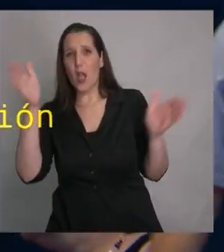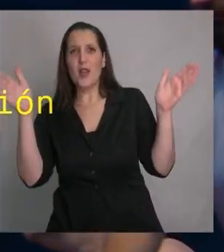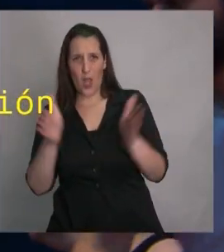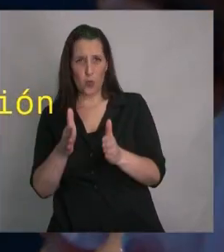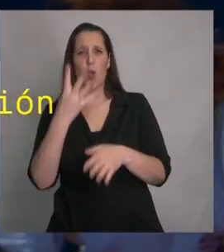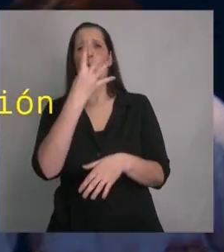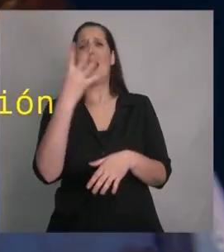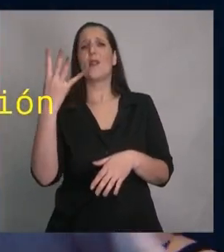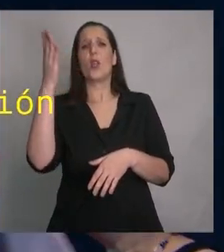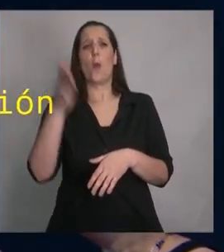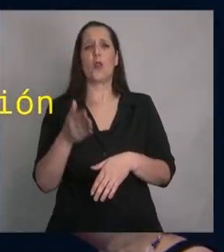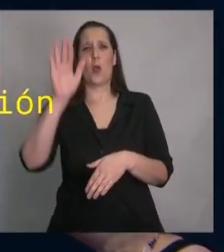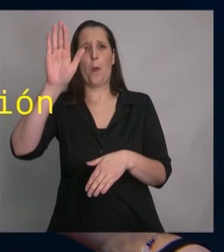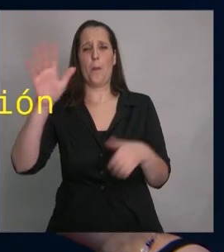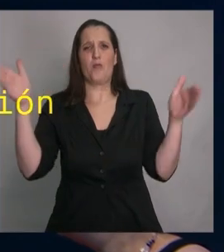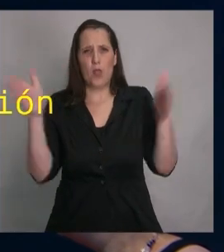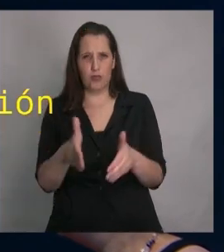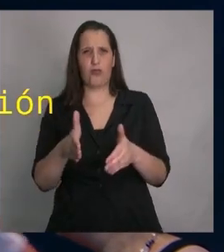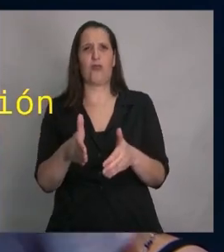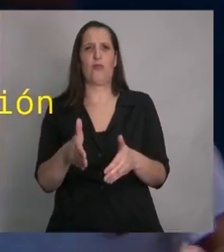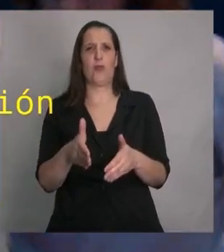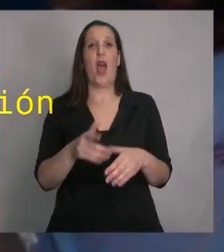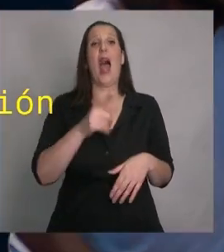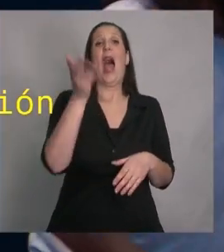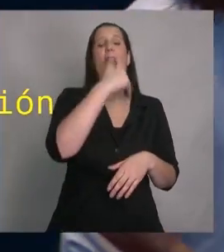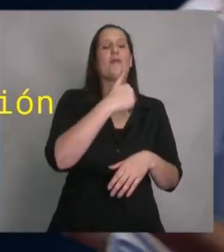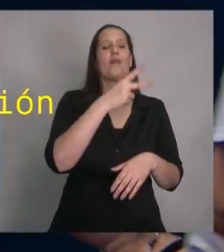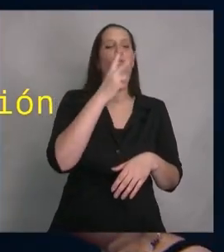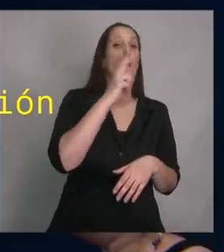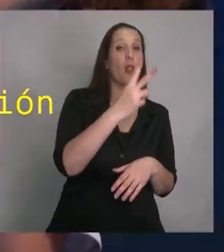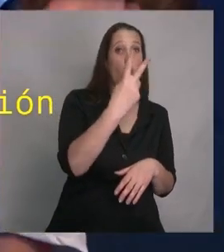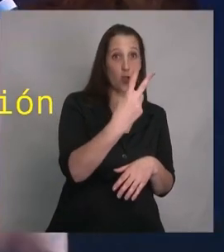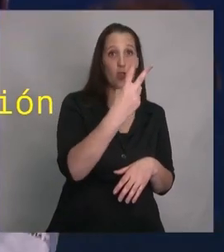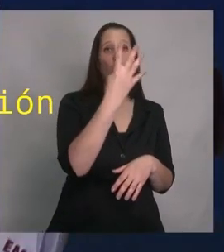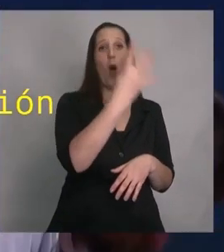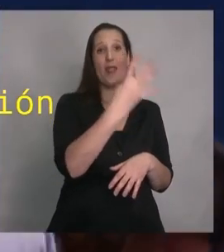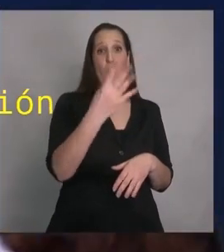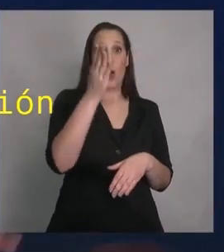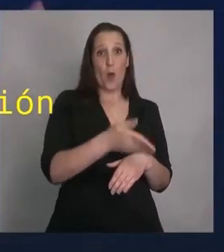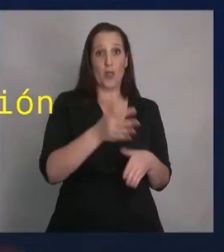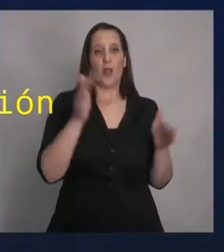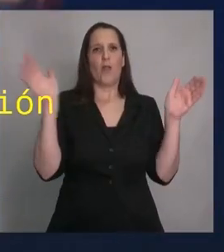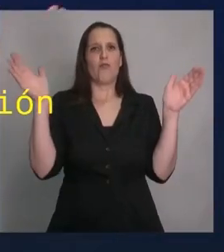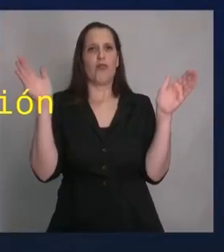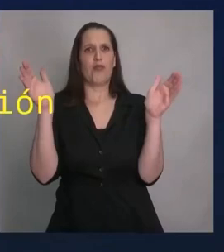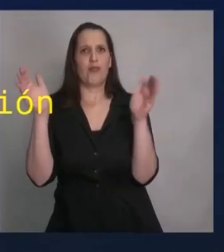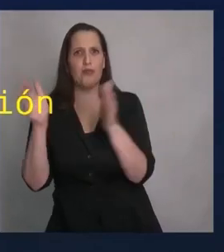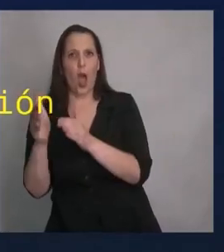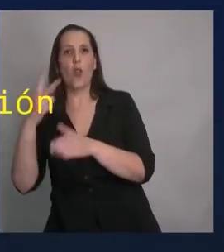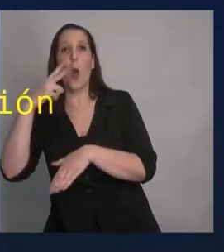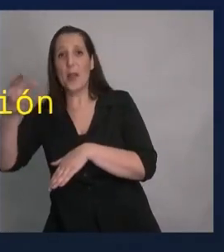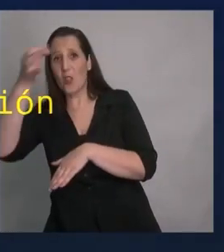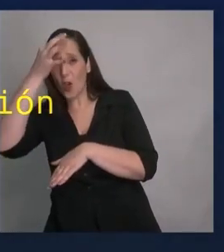para 13%. Pela primera vez en la historia de este periodo nos reunimos